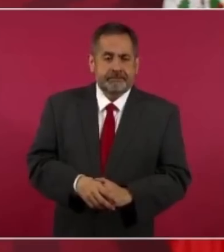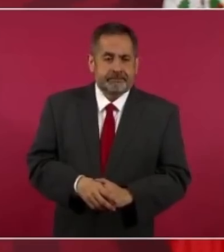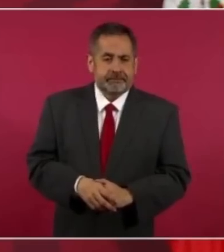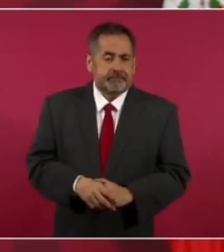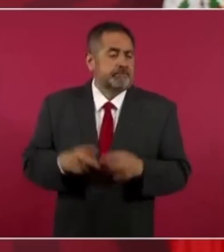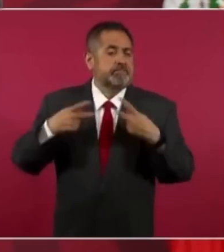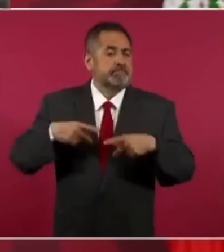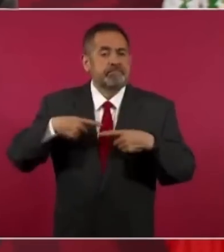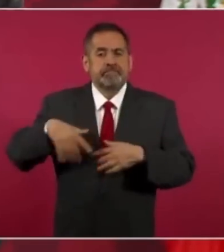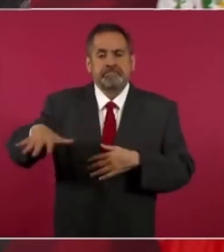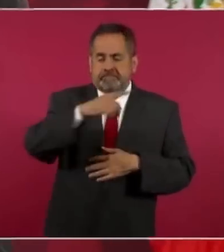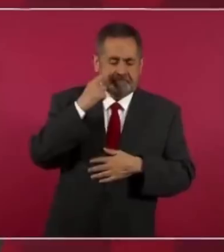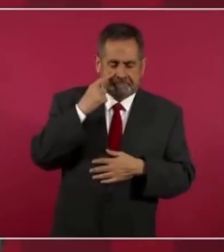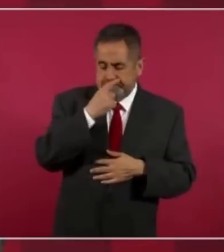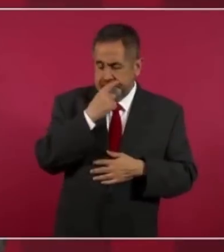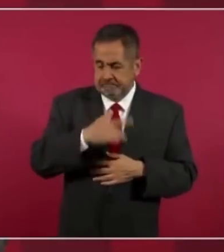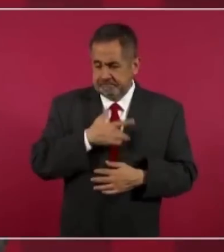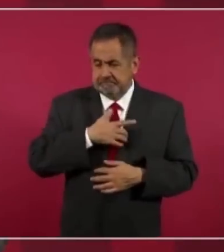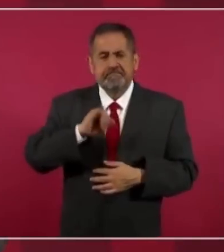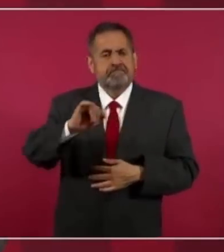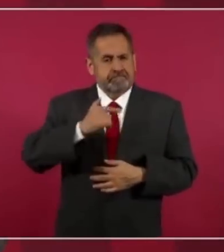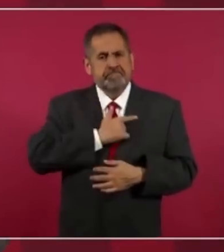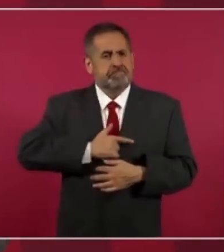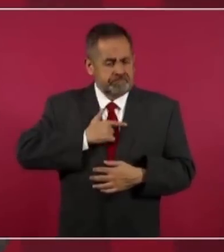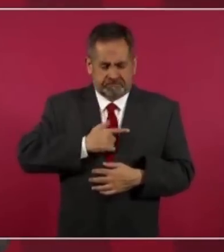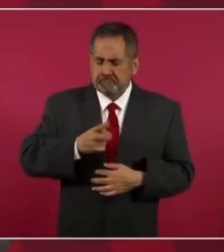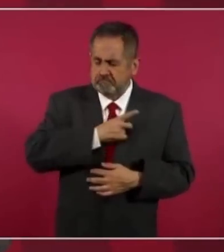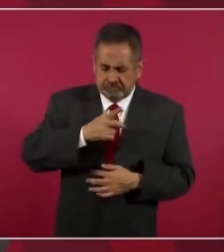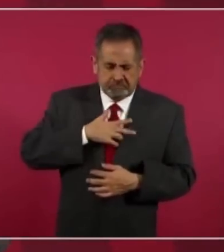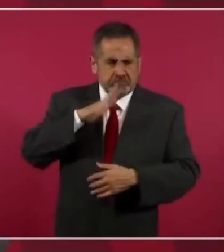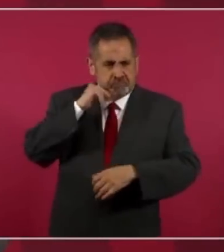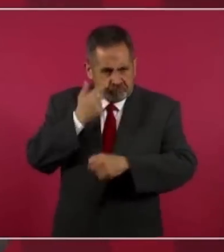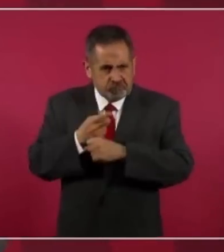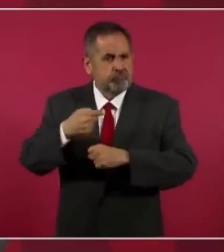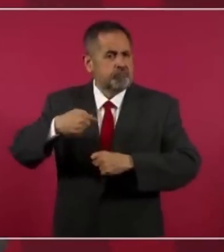La gente viene por su propio pie, por su propia voluntad,